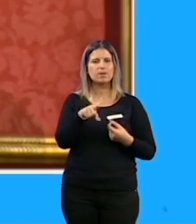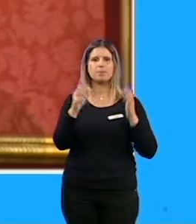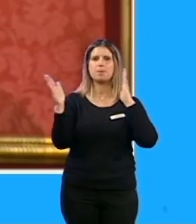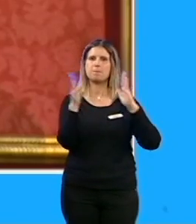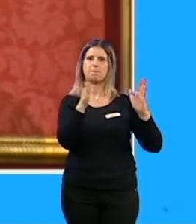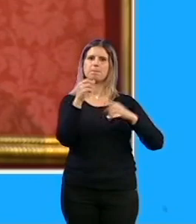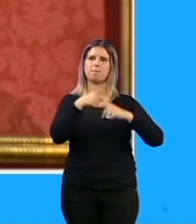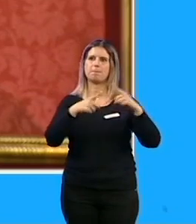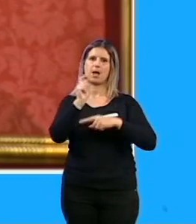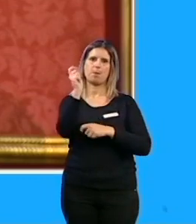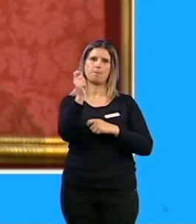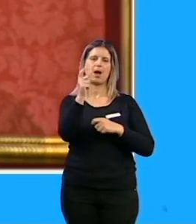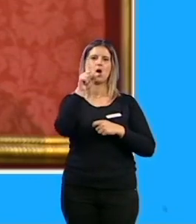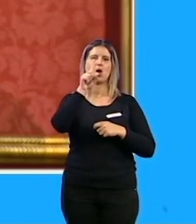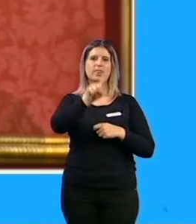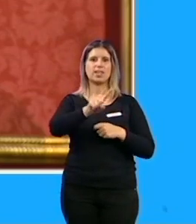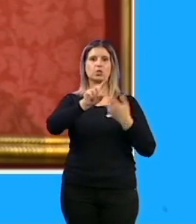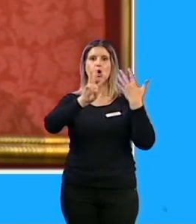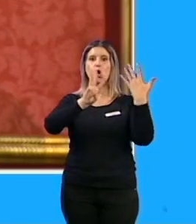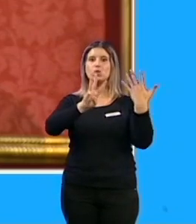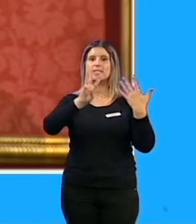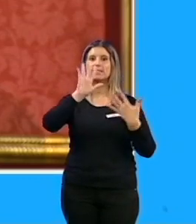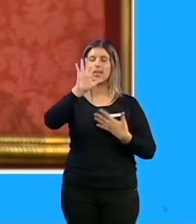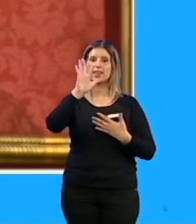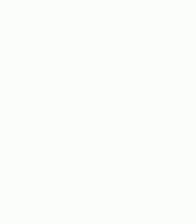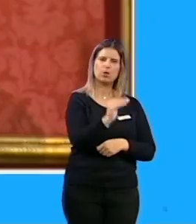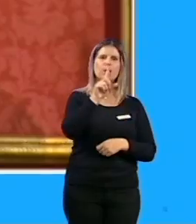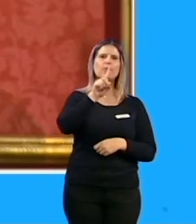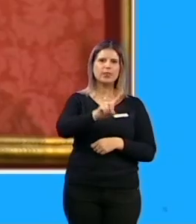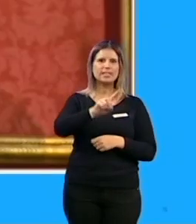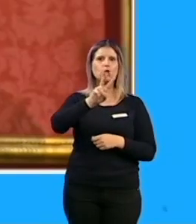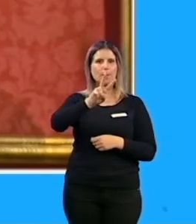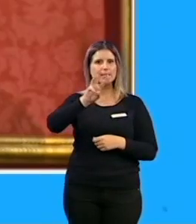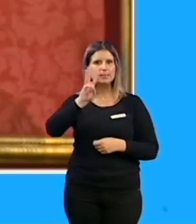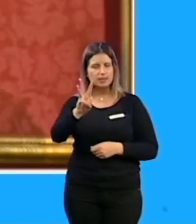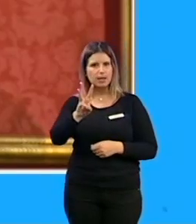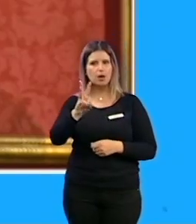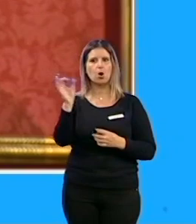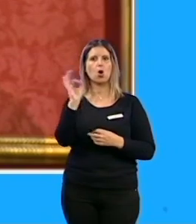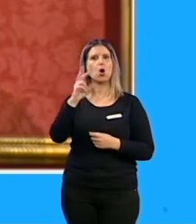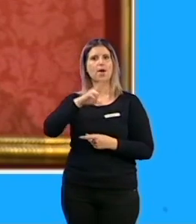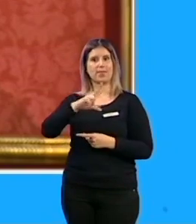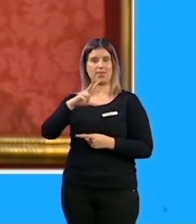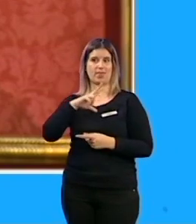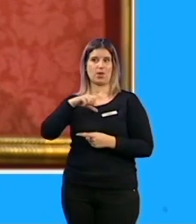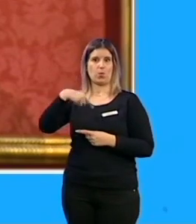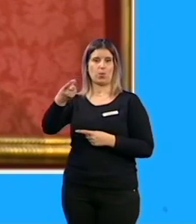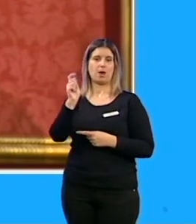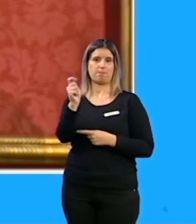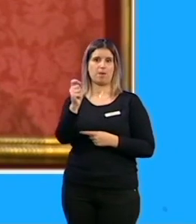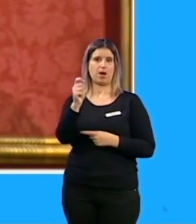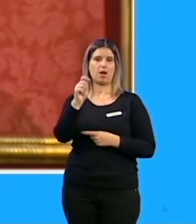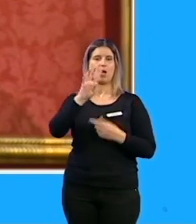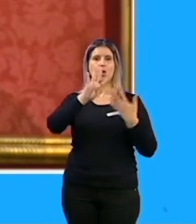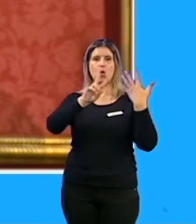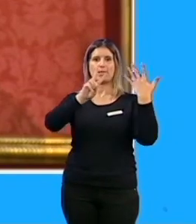medio de pago de 185 días a 123? ¿O a rebajar la deuda comercial de 92,4 millones